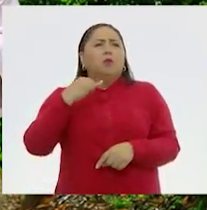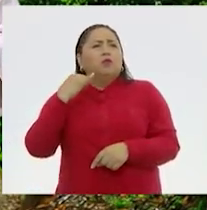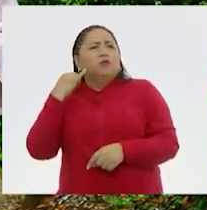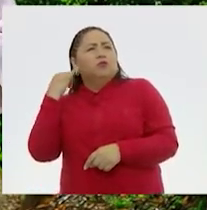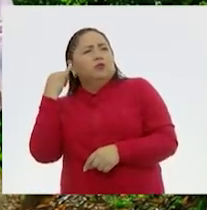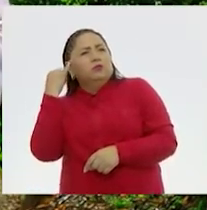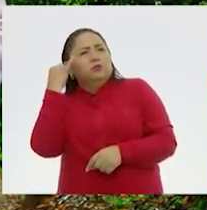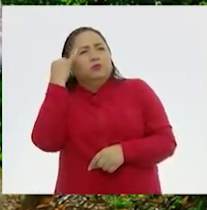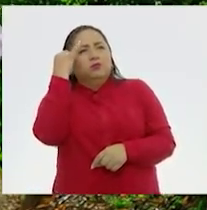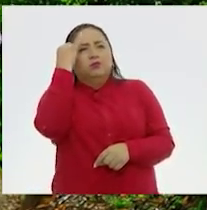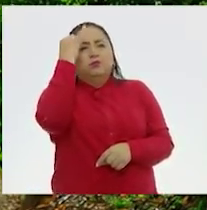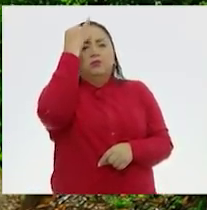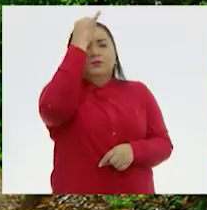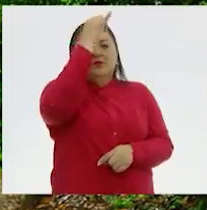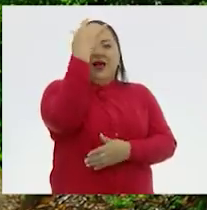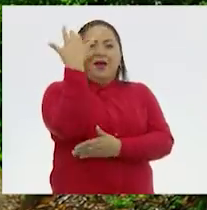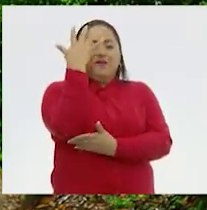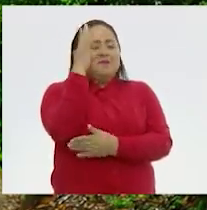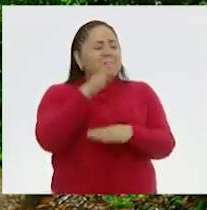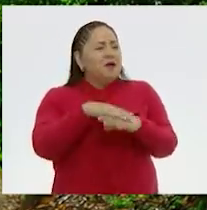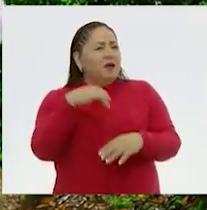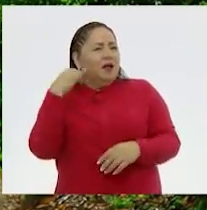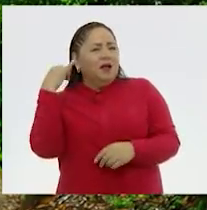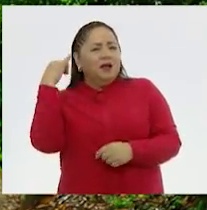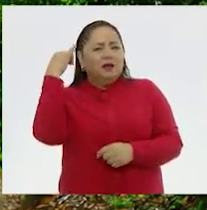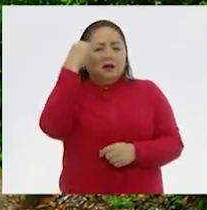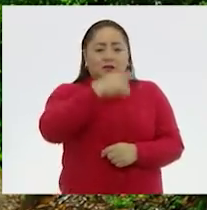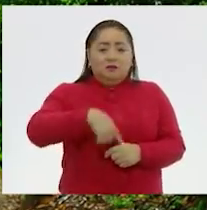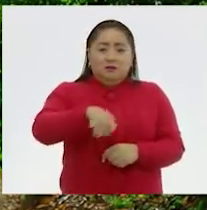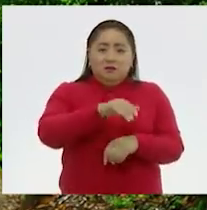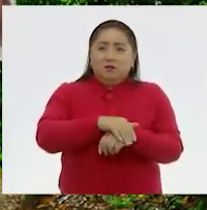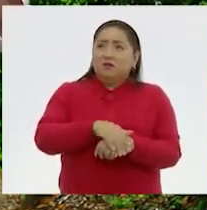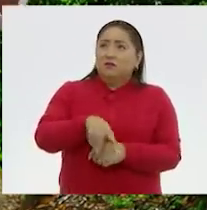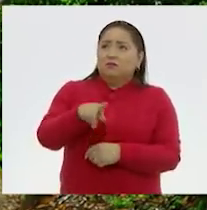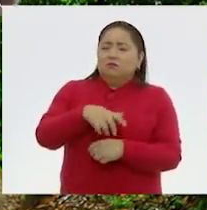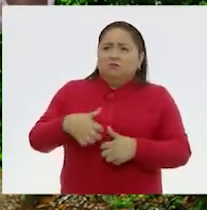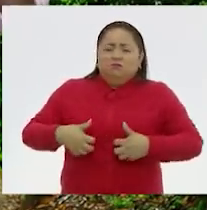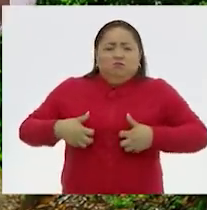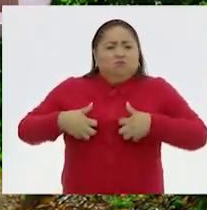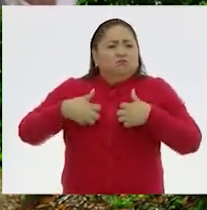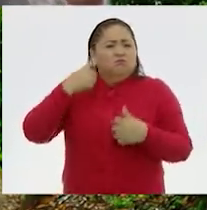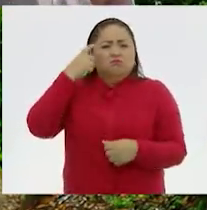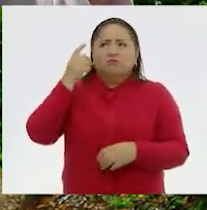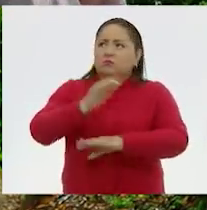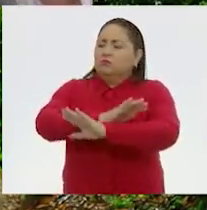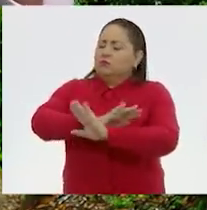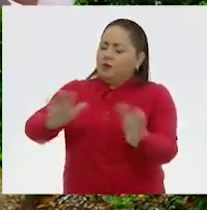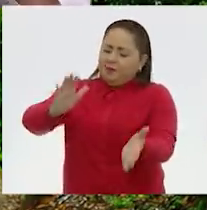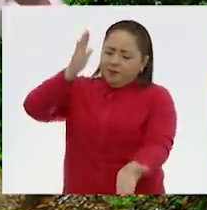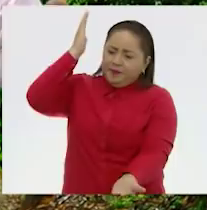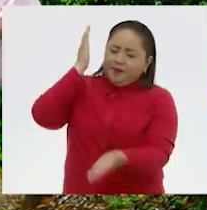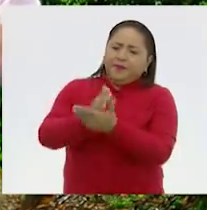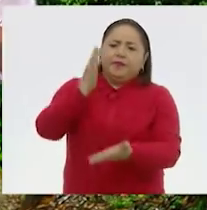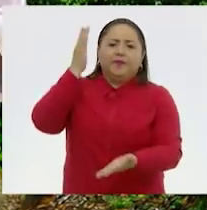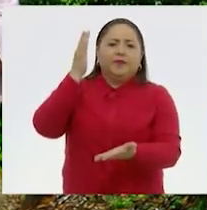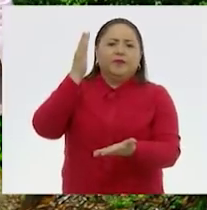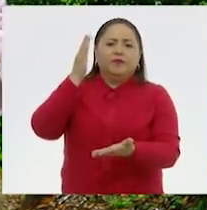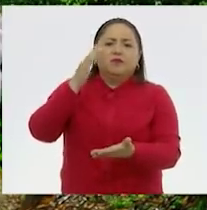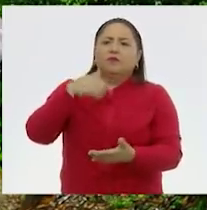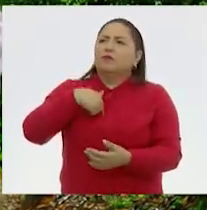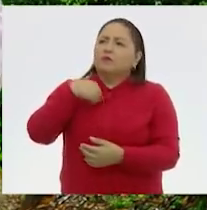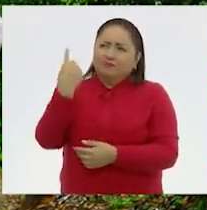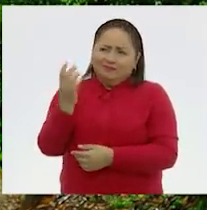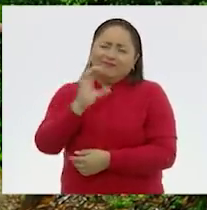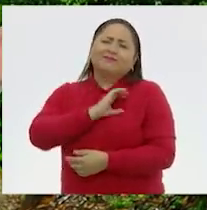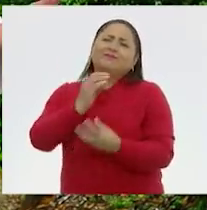a lo más alto de los árboles. Sus amigos, enojados, le dijeron, basta, hasta aquí, te queremos